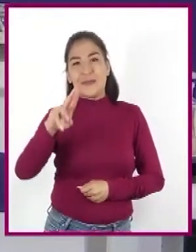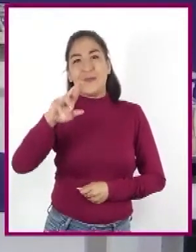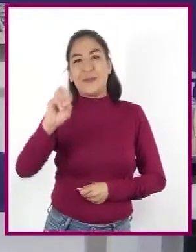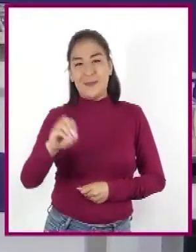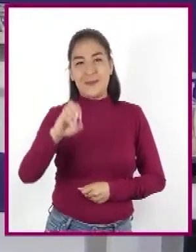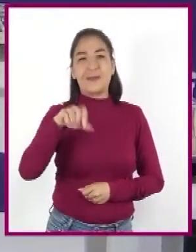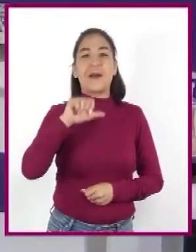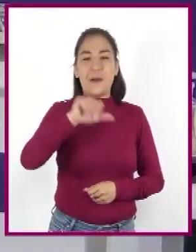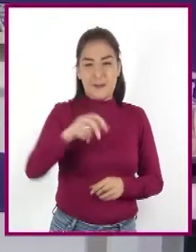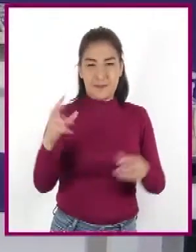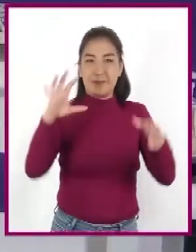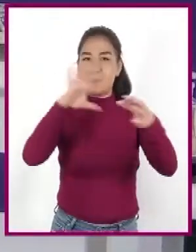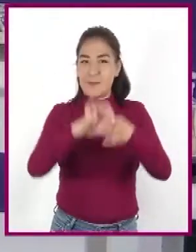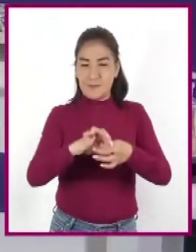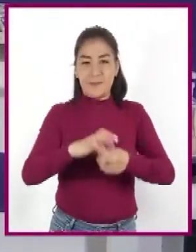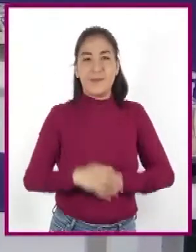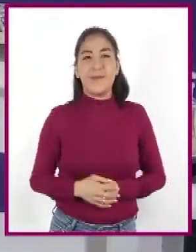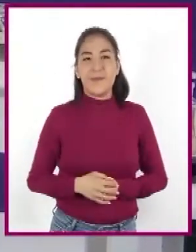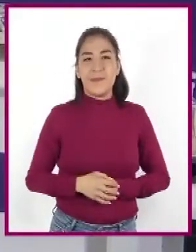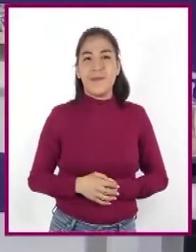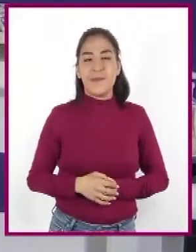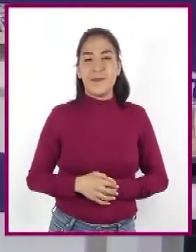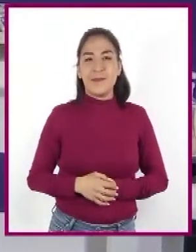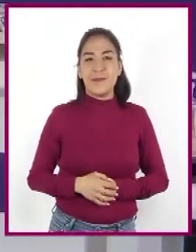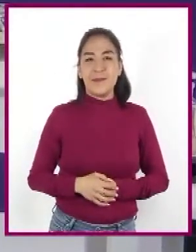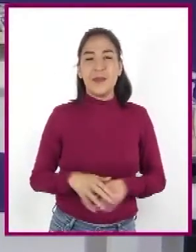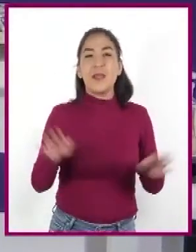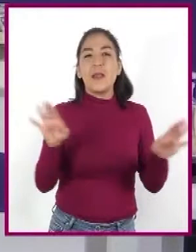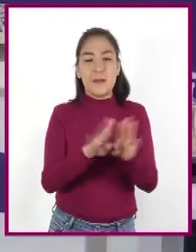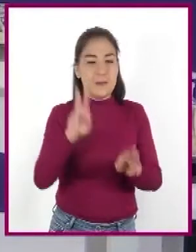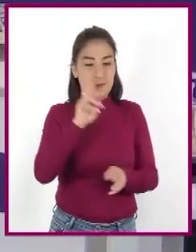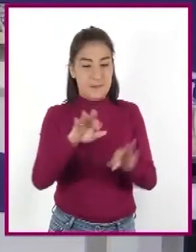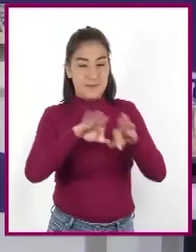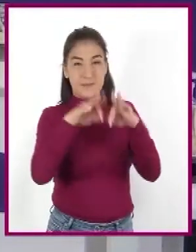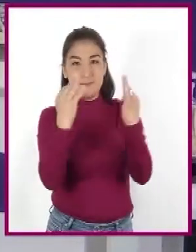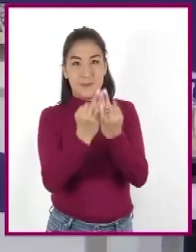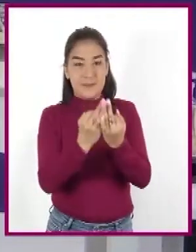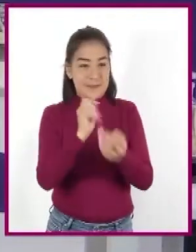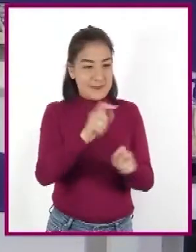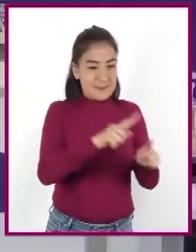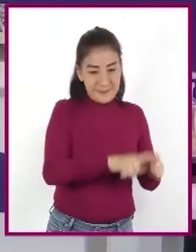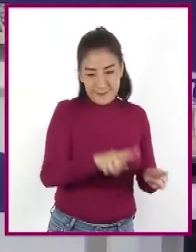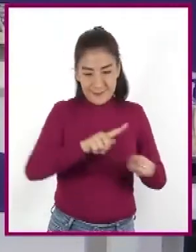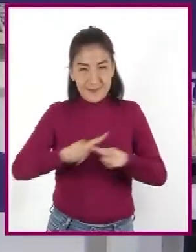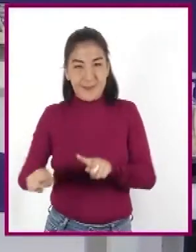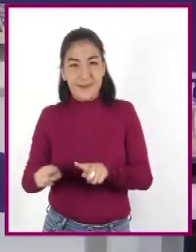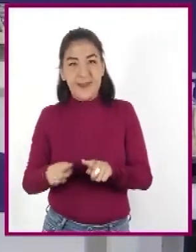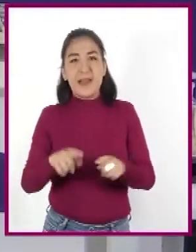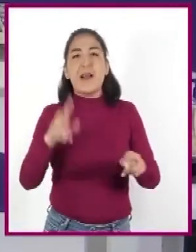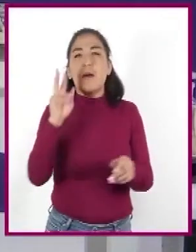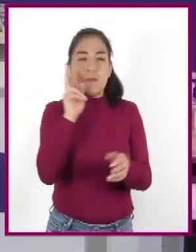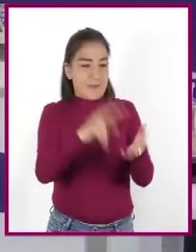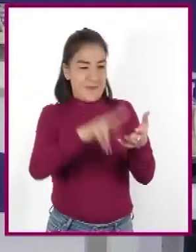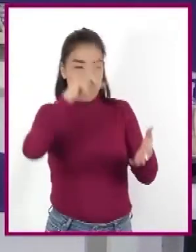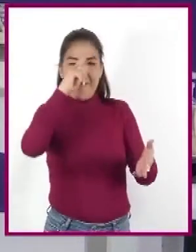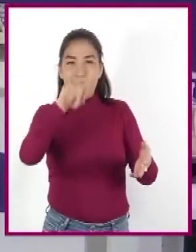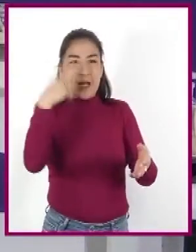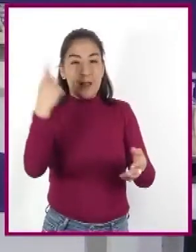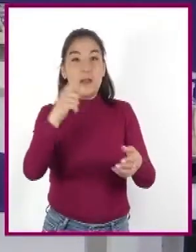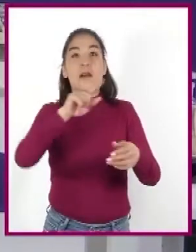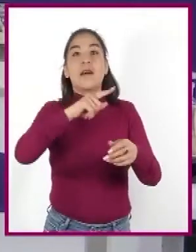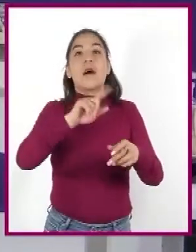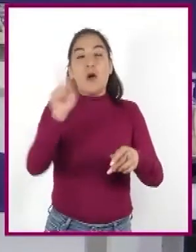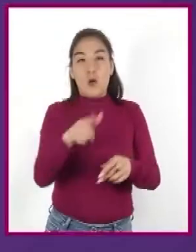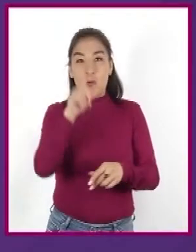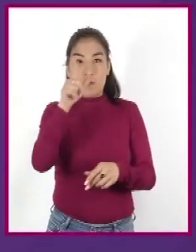A simple vista se pueden distinguir la formación del precipitado y la turbidez, que se hacen más evidentes si acercáramos una